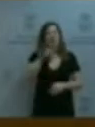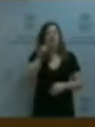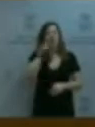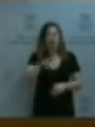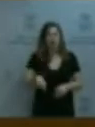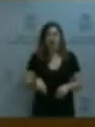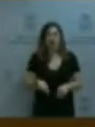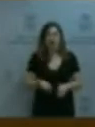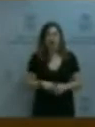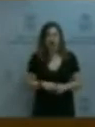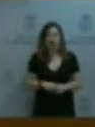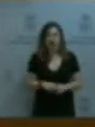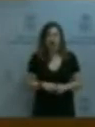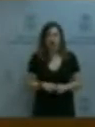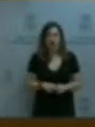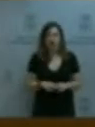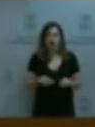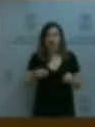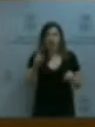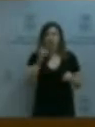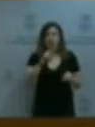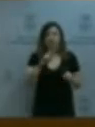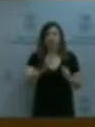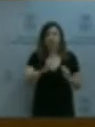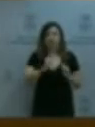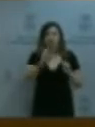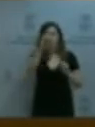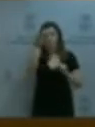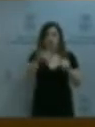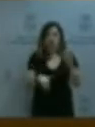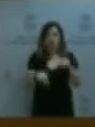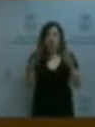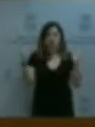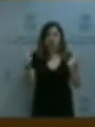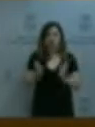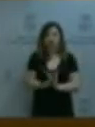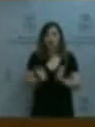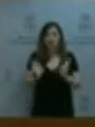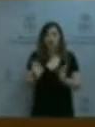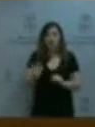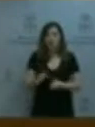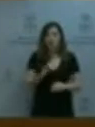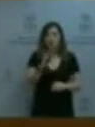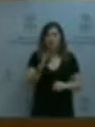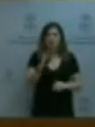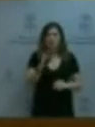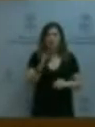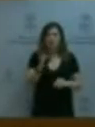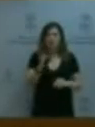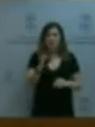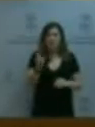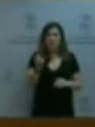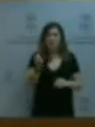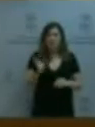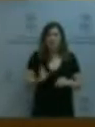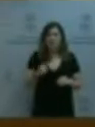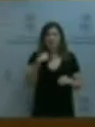cuencas mineras. Y los jornales que perdían los mineros en Cuenca mientras los demás se lo llevaban calentito para casa.